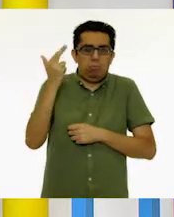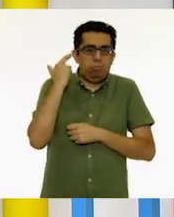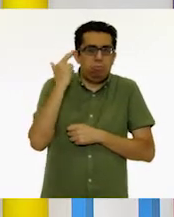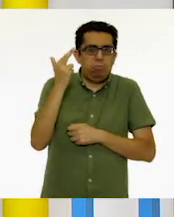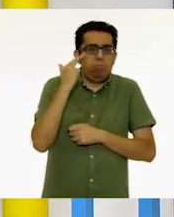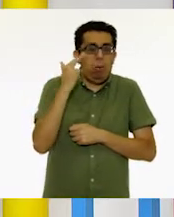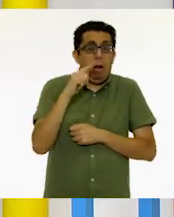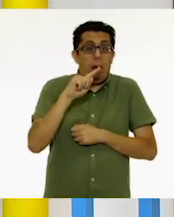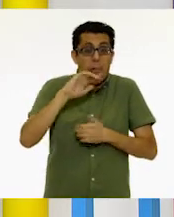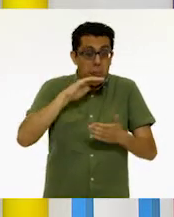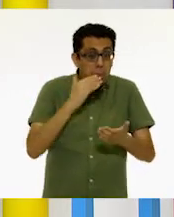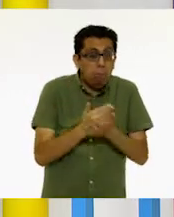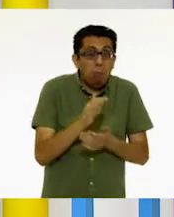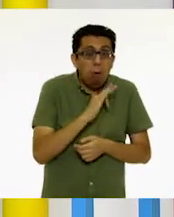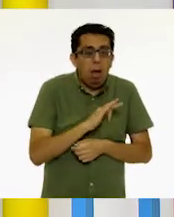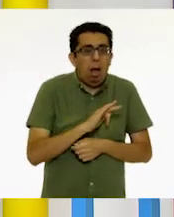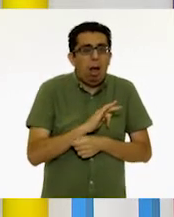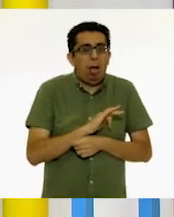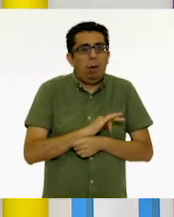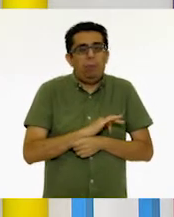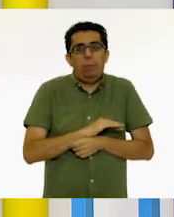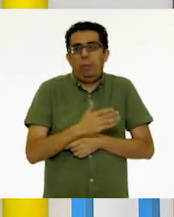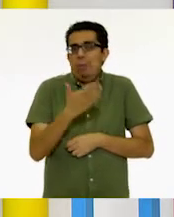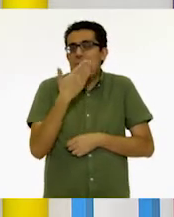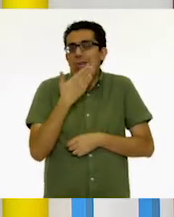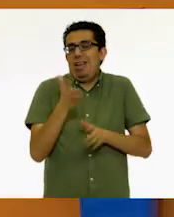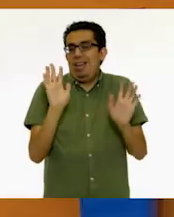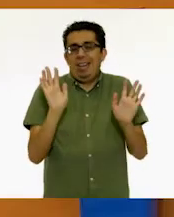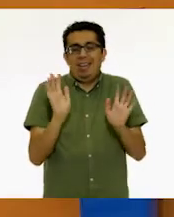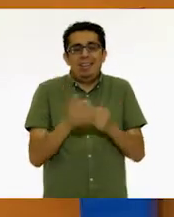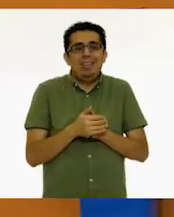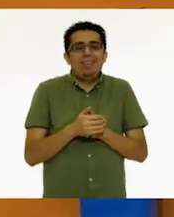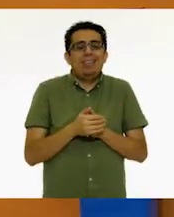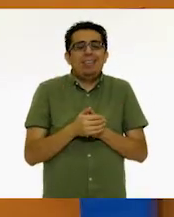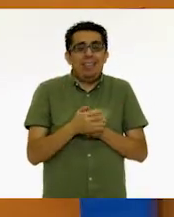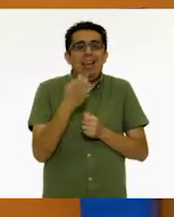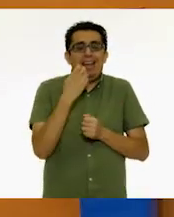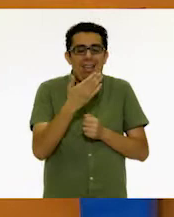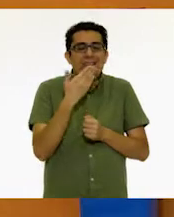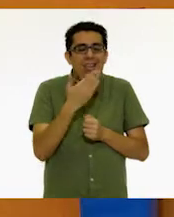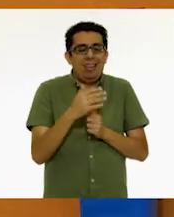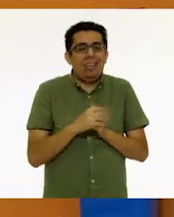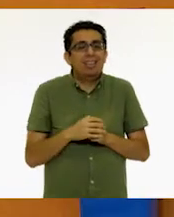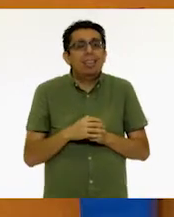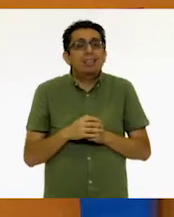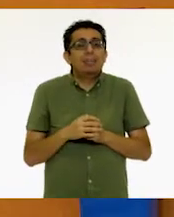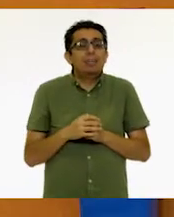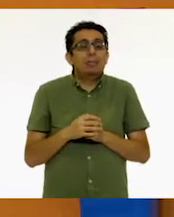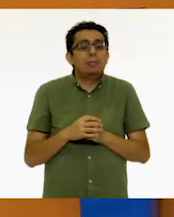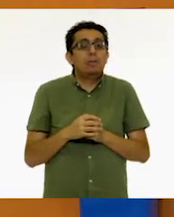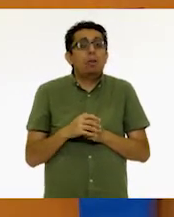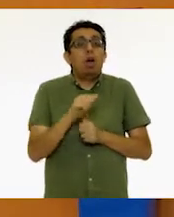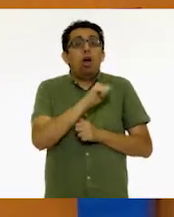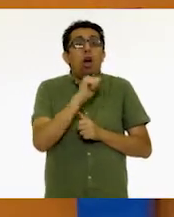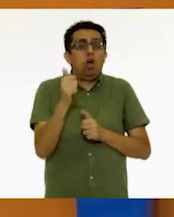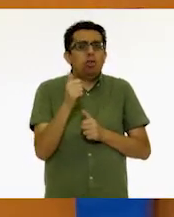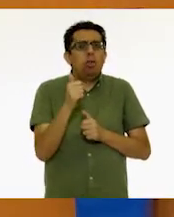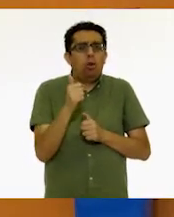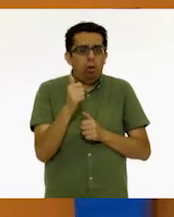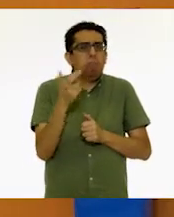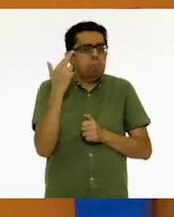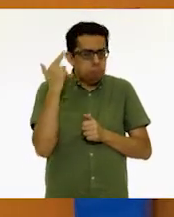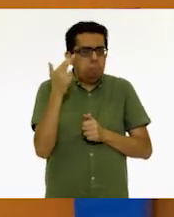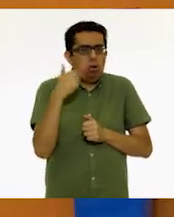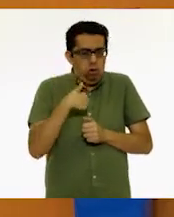puede pararlo. Bueno, qué bueno que no podemos pararlo. Exactamente, qué bueno que no se pare. Sí. Muy bien, Pepe. Ahora, los sonidos voluntarios pueden